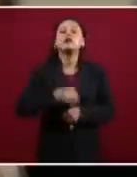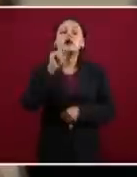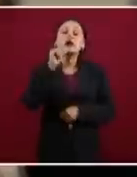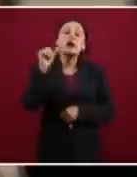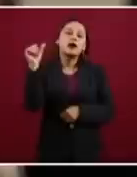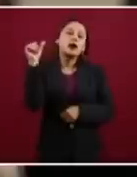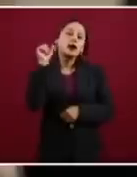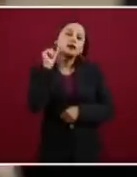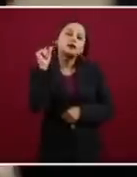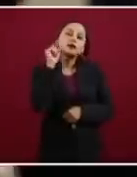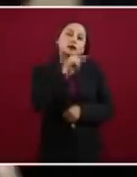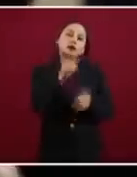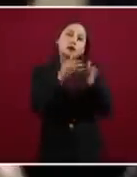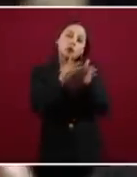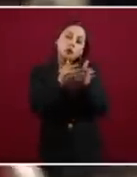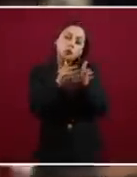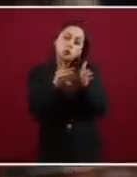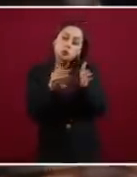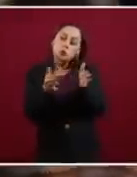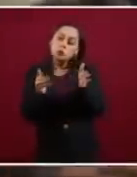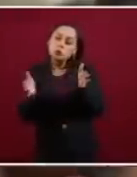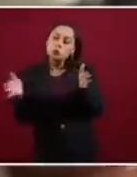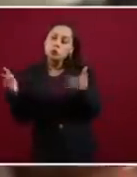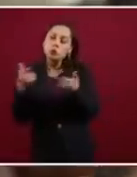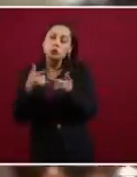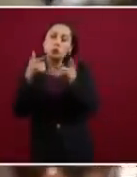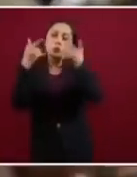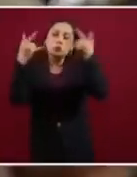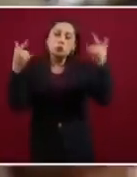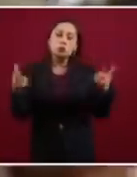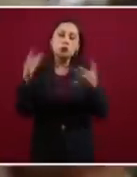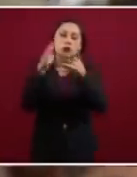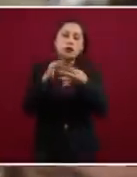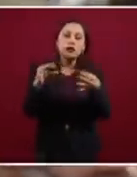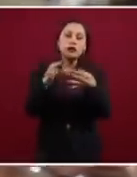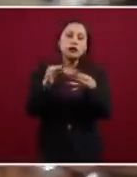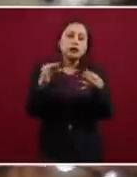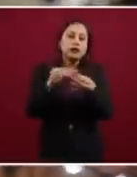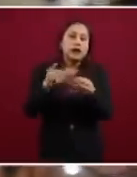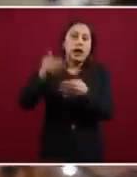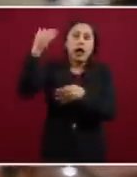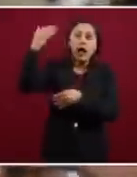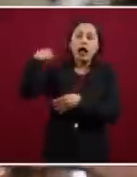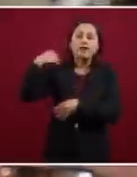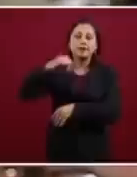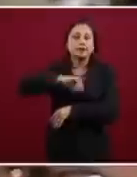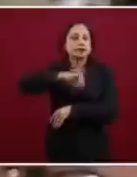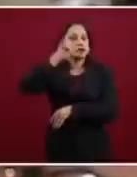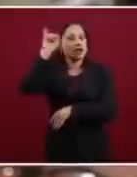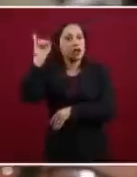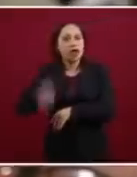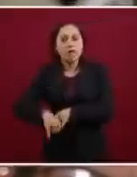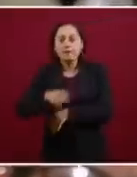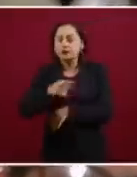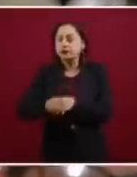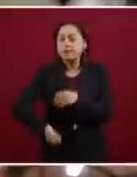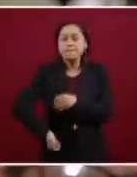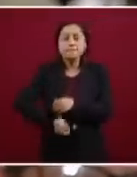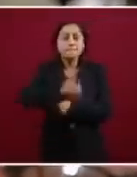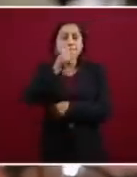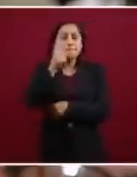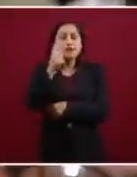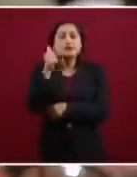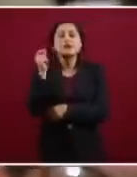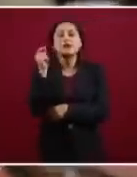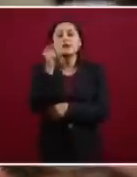relatoría inédita inédita en el mexico porque nunca un secretario general y nunca un